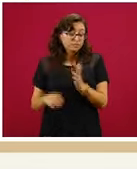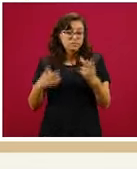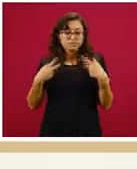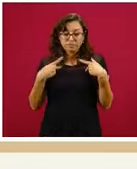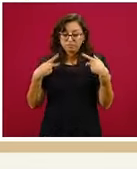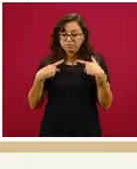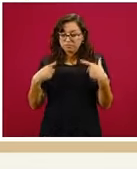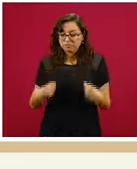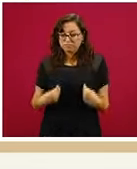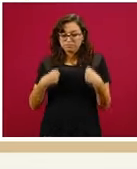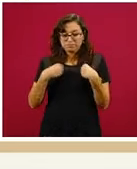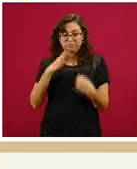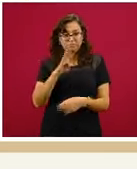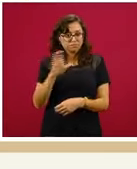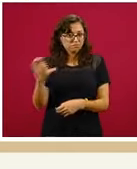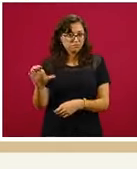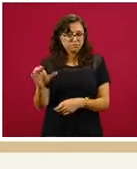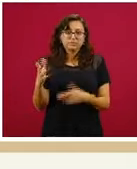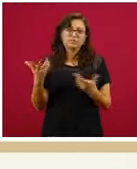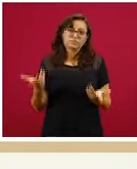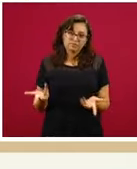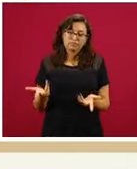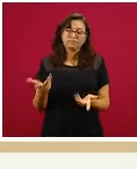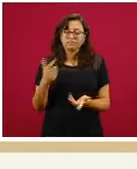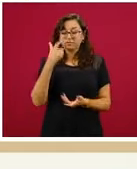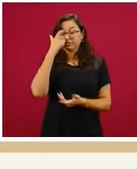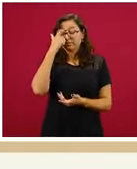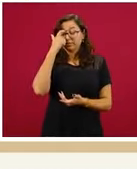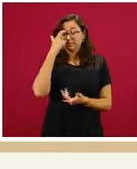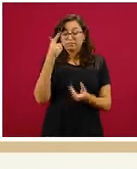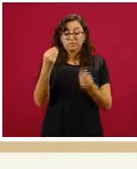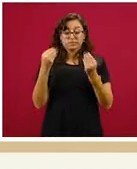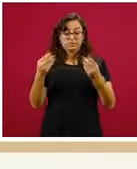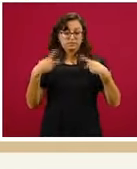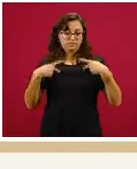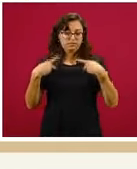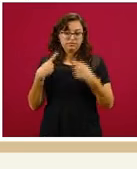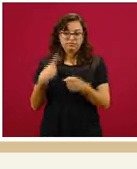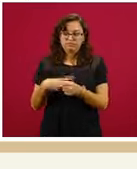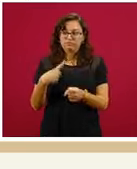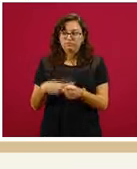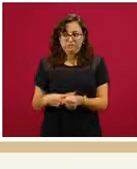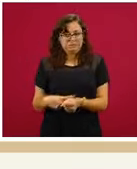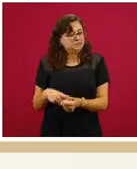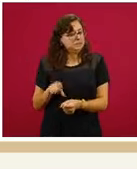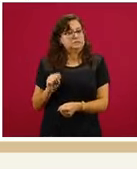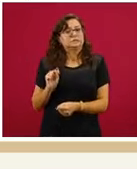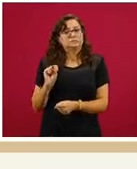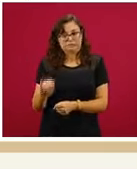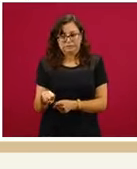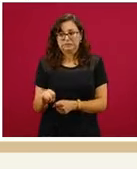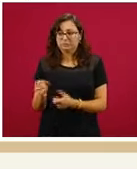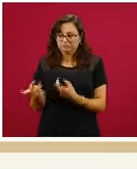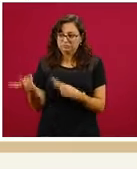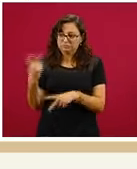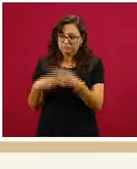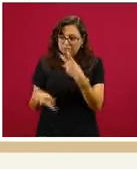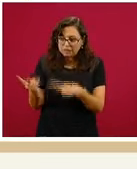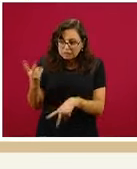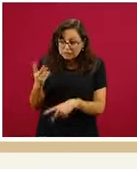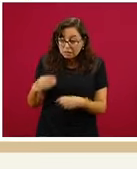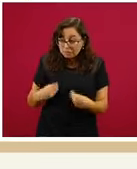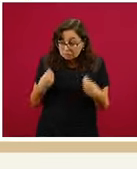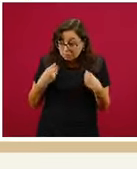Baja California, ustedes vieron la tasa de incidencia, yo pensaría automáticamente en una tuberculosis si llega conmigo con